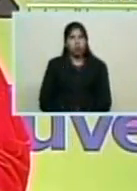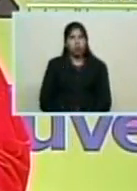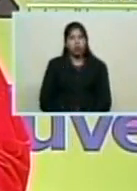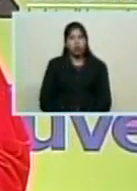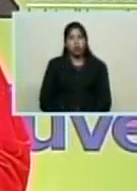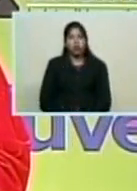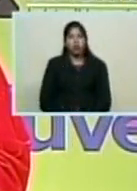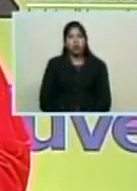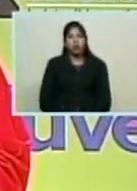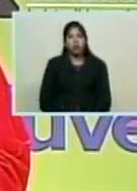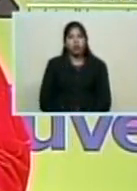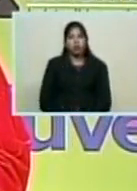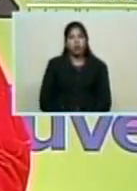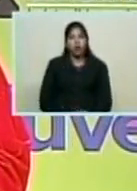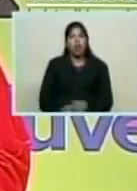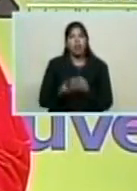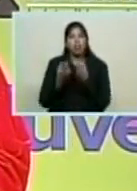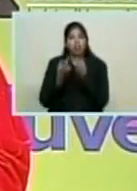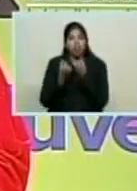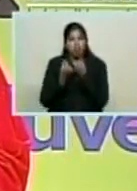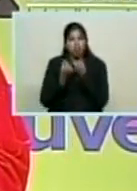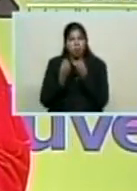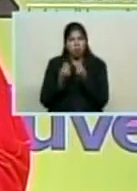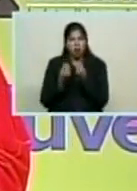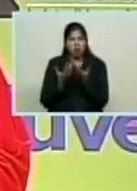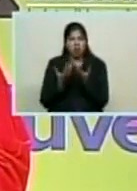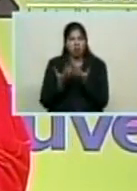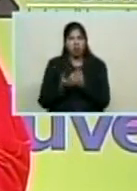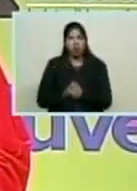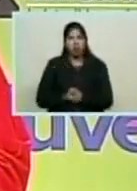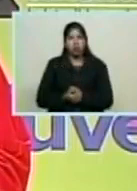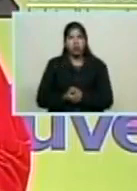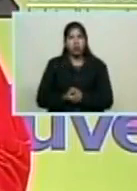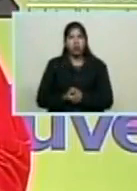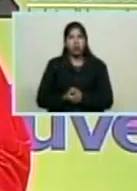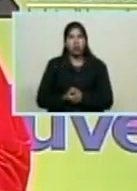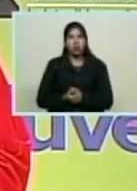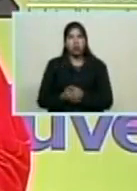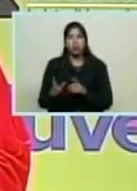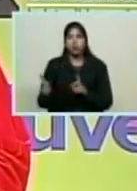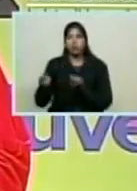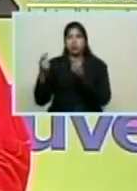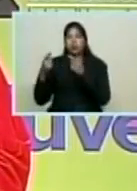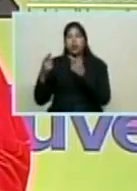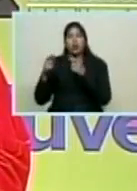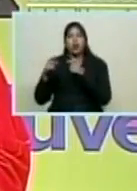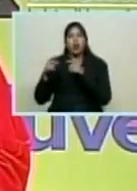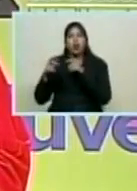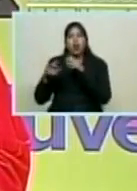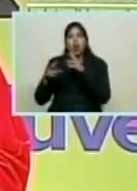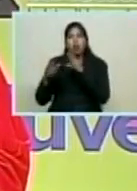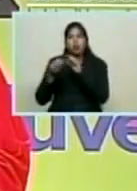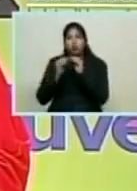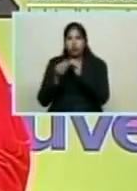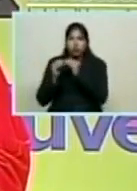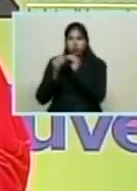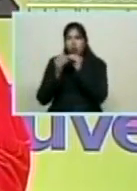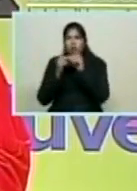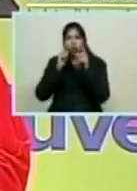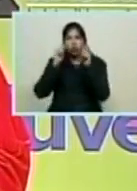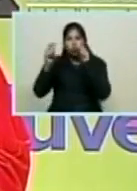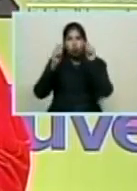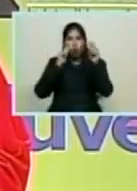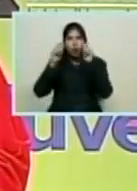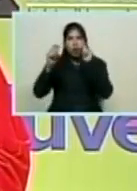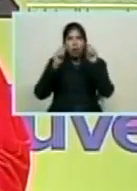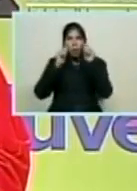recursos para la recuperación integral de la infraestructura del complejo turístico